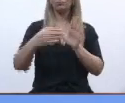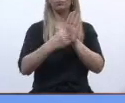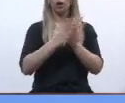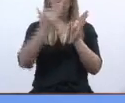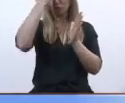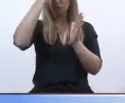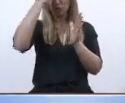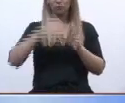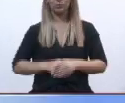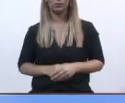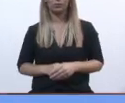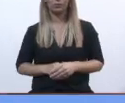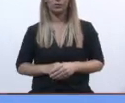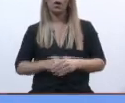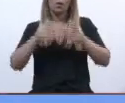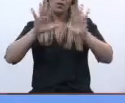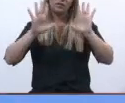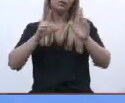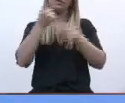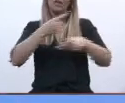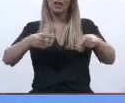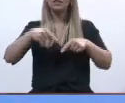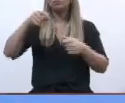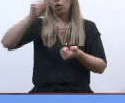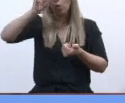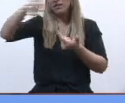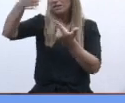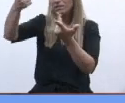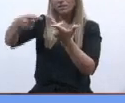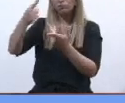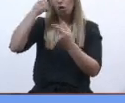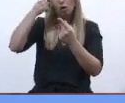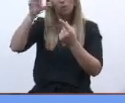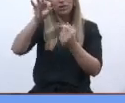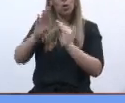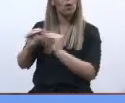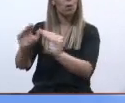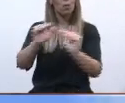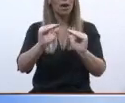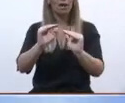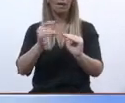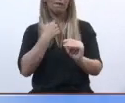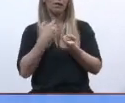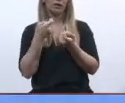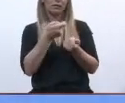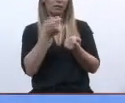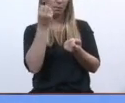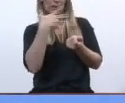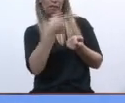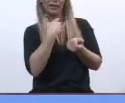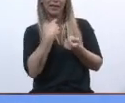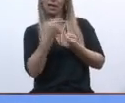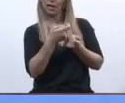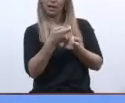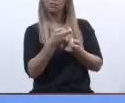muchos importantes juristas que sostienen lo mismo. Y acá nos quieren convencer que